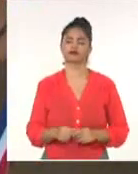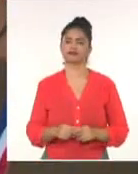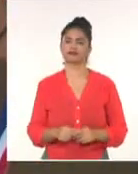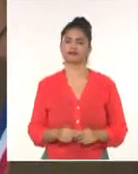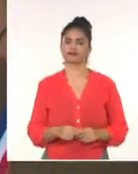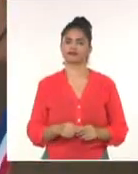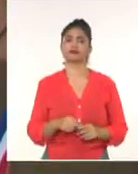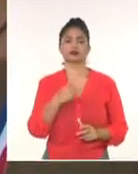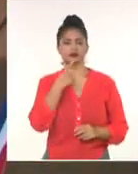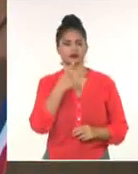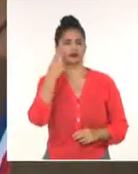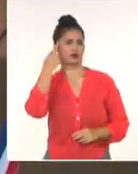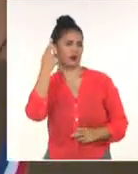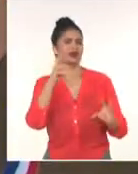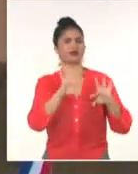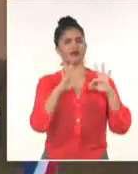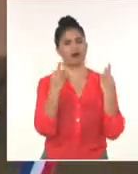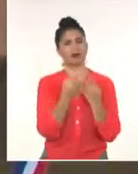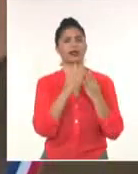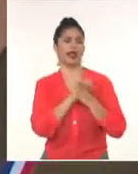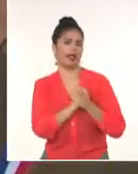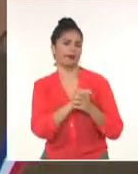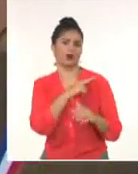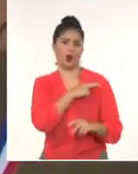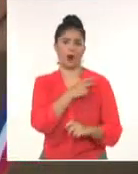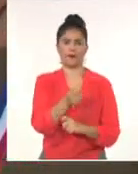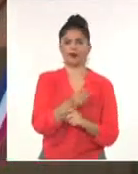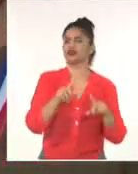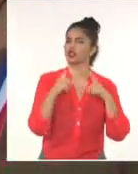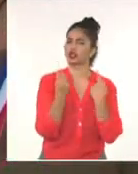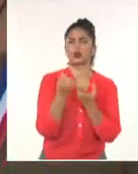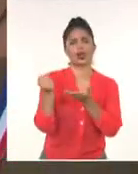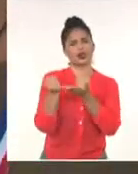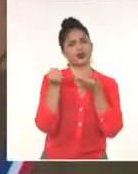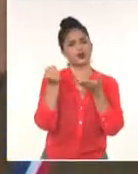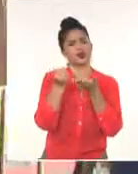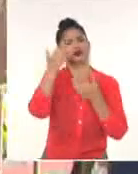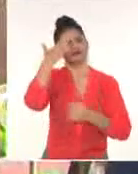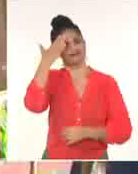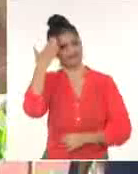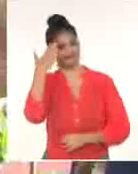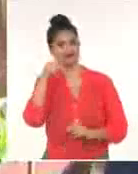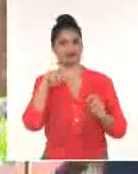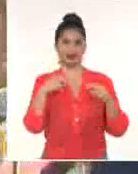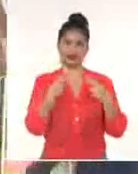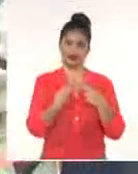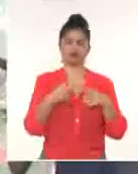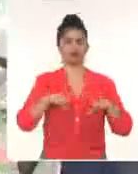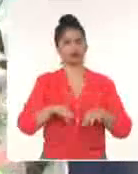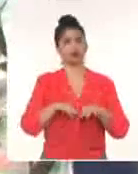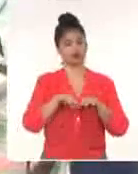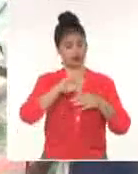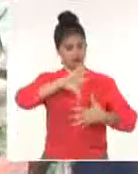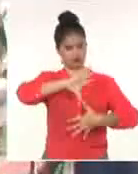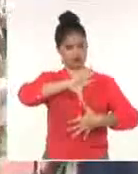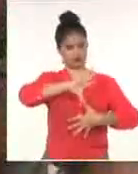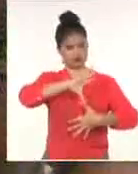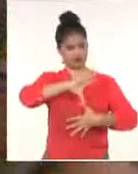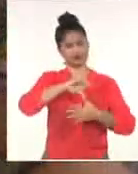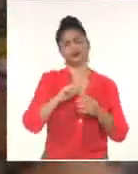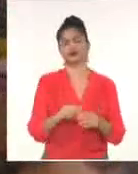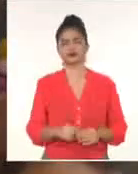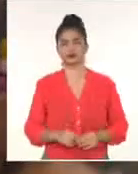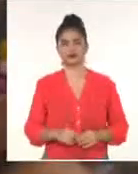mis compañeros, a mis profesores, a todos los que participaron en el entrenamiento para esta competencia. Para los santiagueros es orgullo contar con